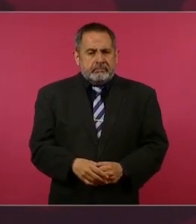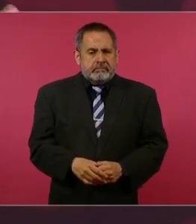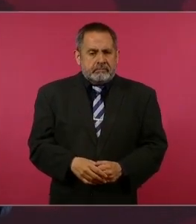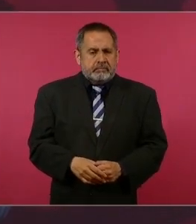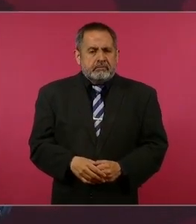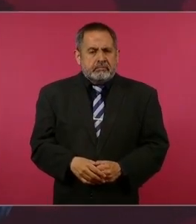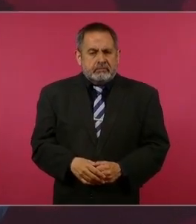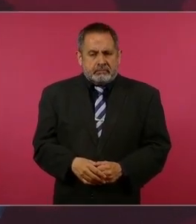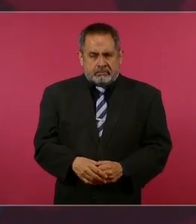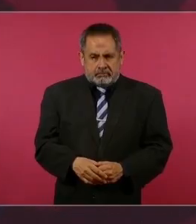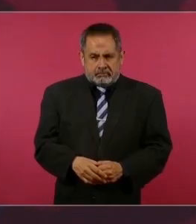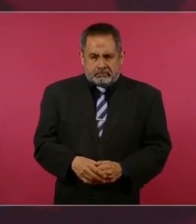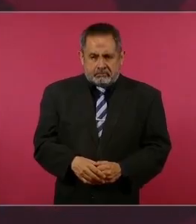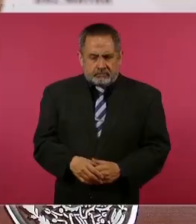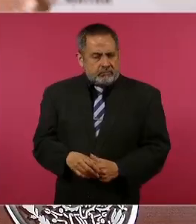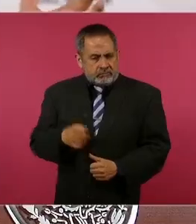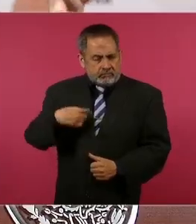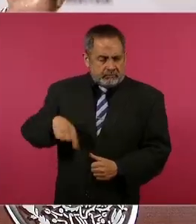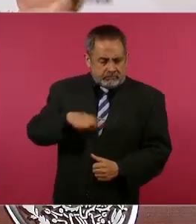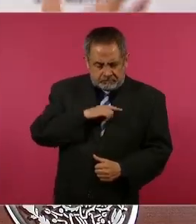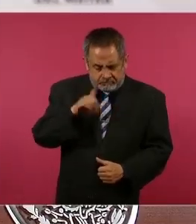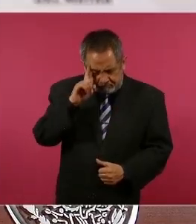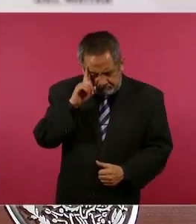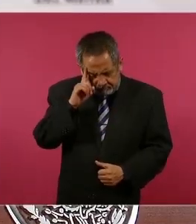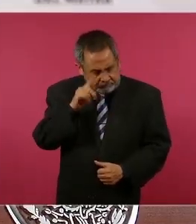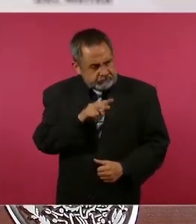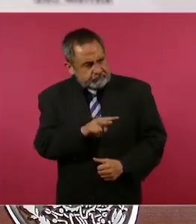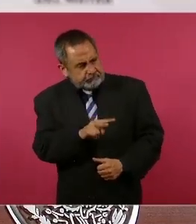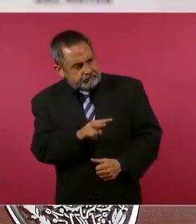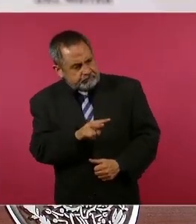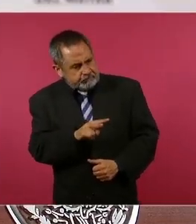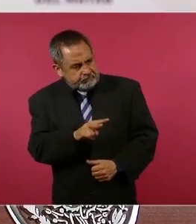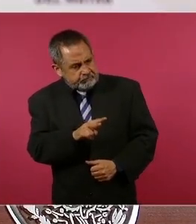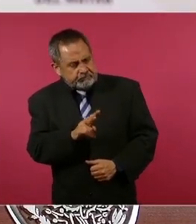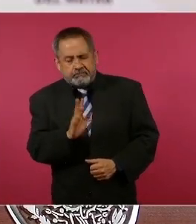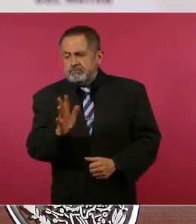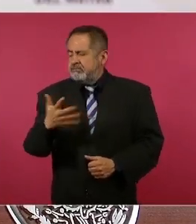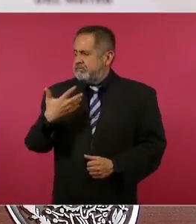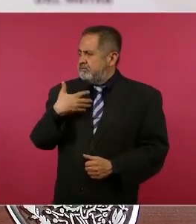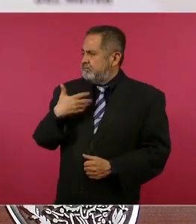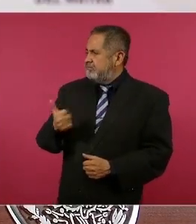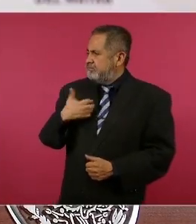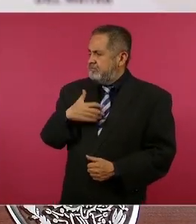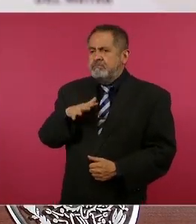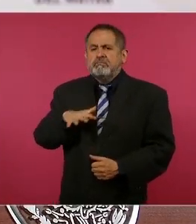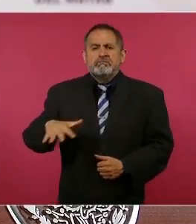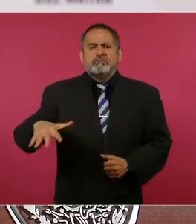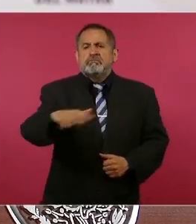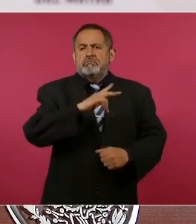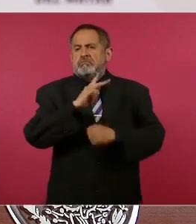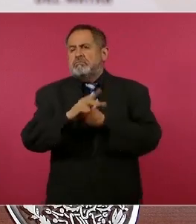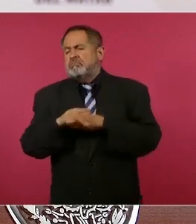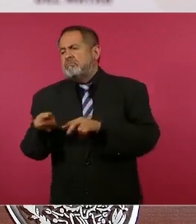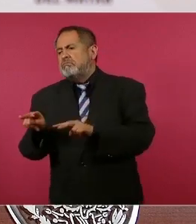podemos también comprender lo que está sucediendo en nuestro país y en el mundo.